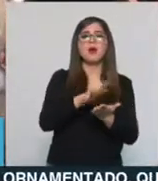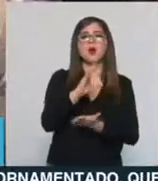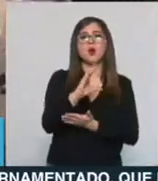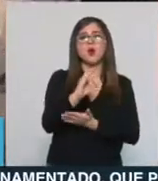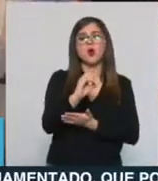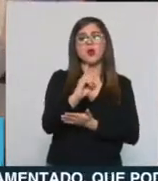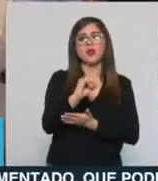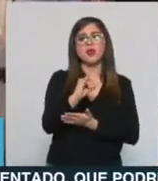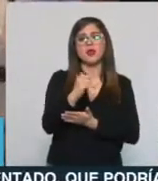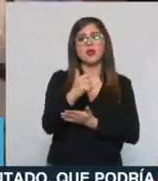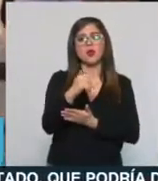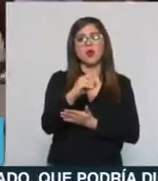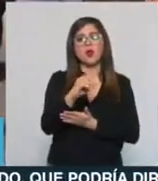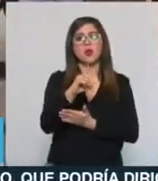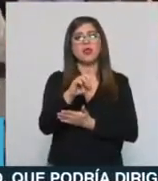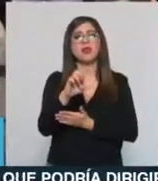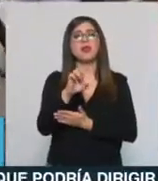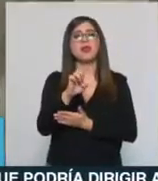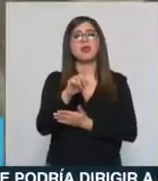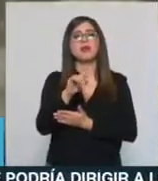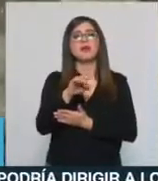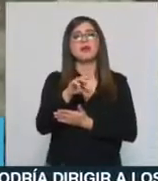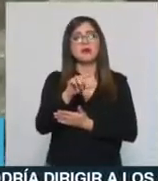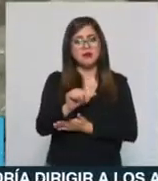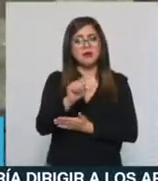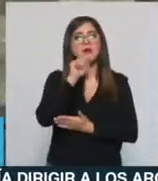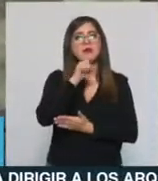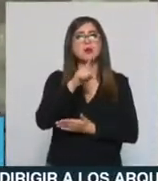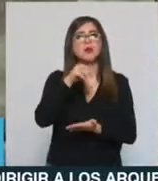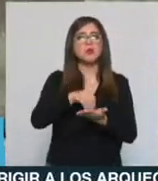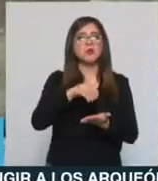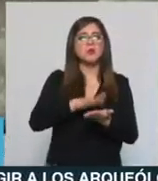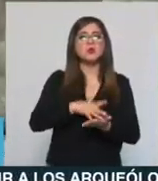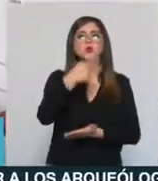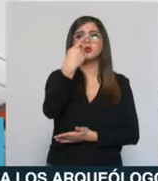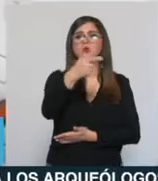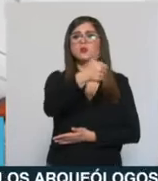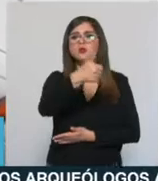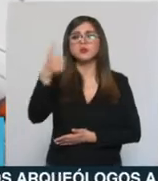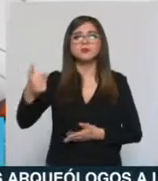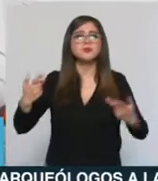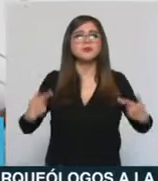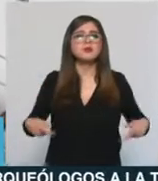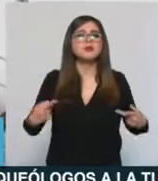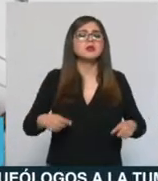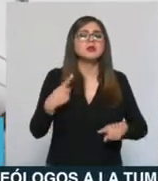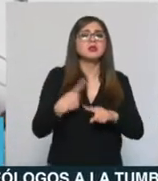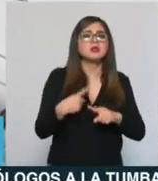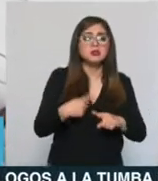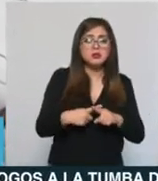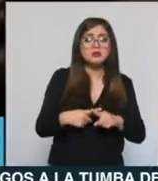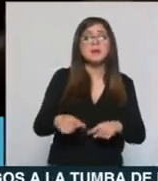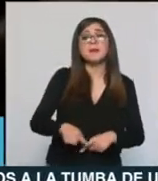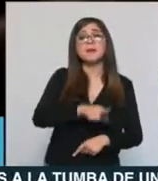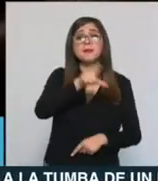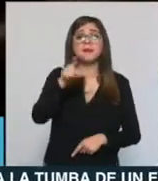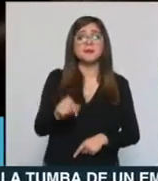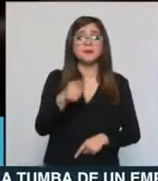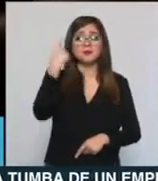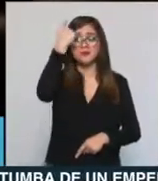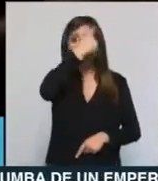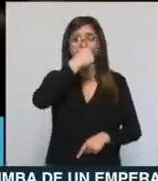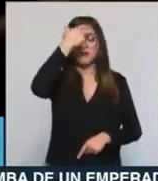estas acciones tan contundentes con nombres y apellidos y en muchos de los casos con los rostros de